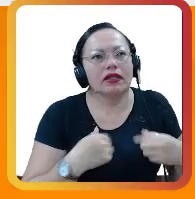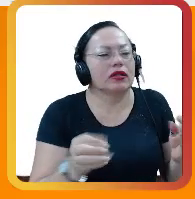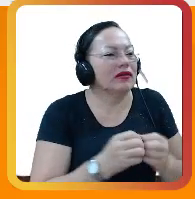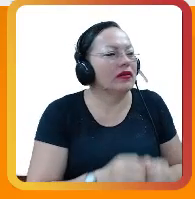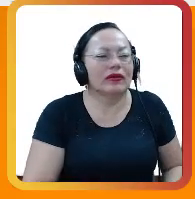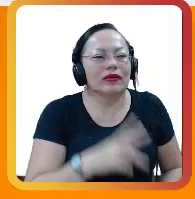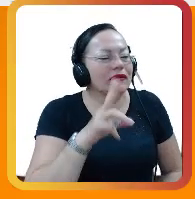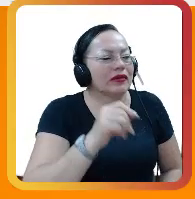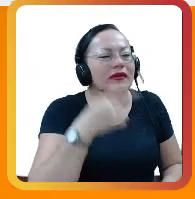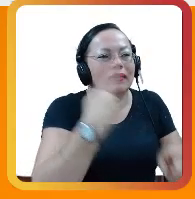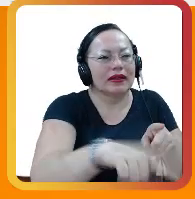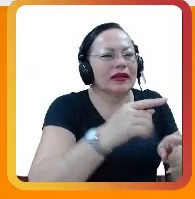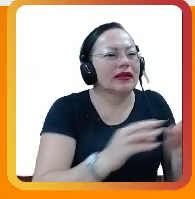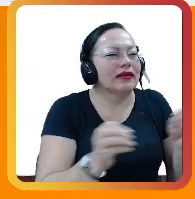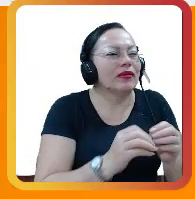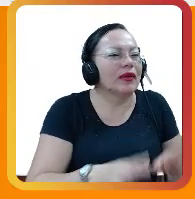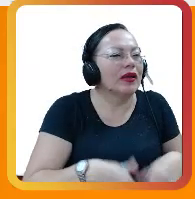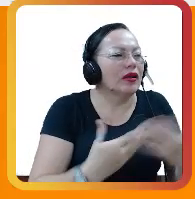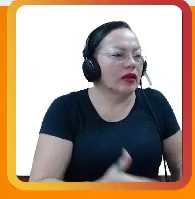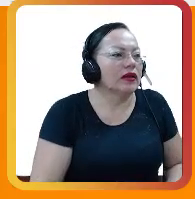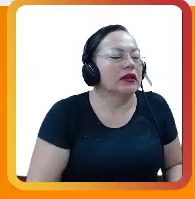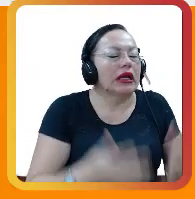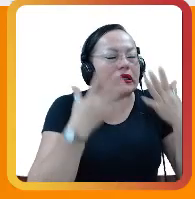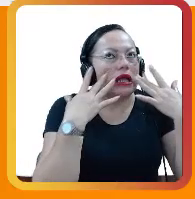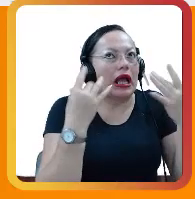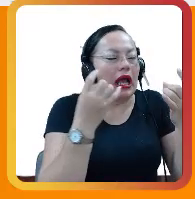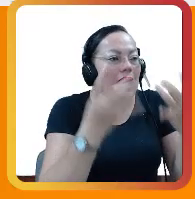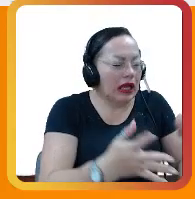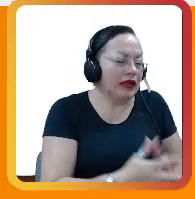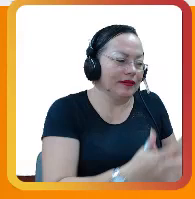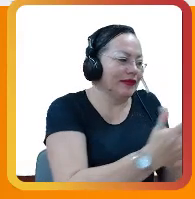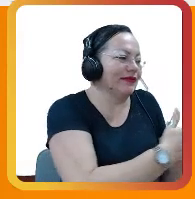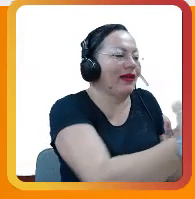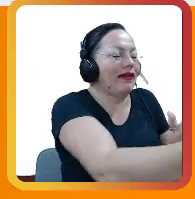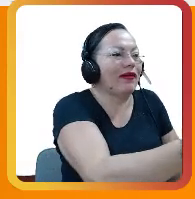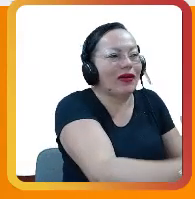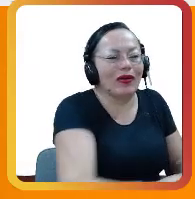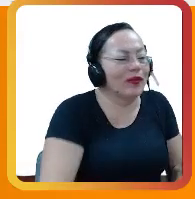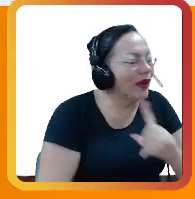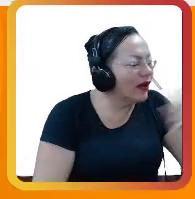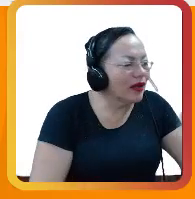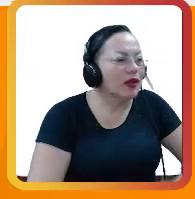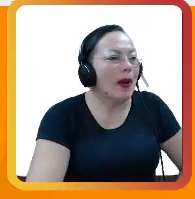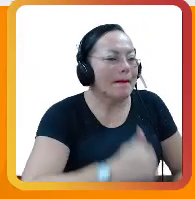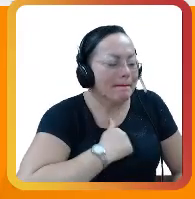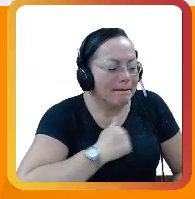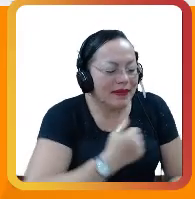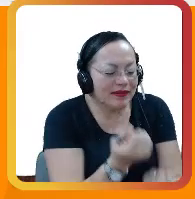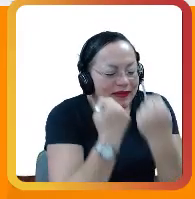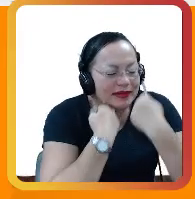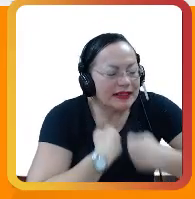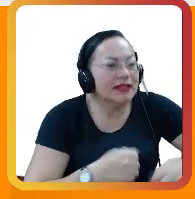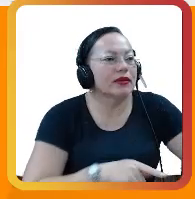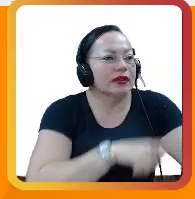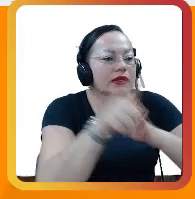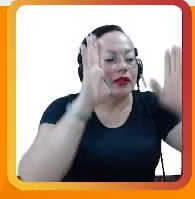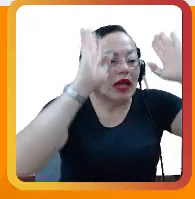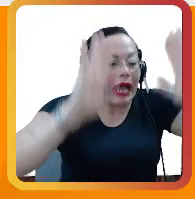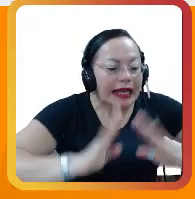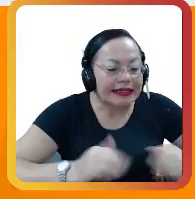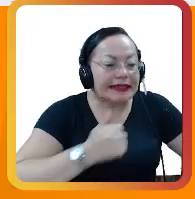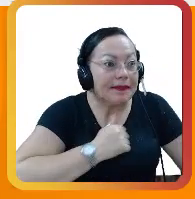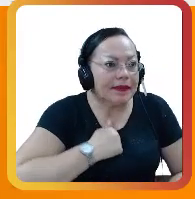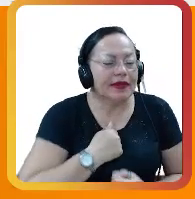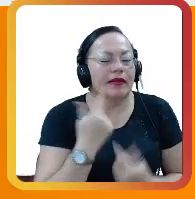Entonces lo que vas a hacer es que vas a hacer una vil y barata copia por no haberte propuesto en centrarte en lo tuyo, mirar